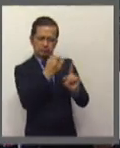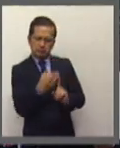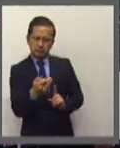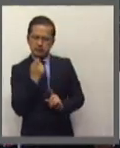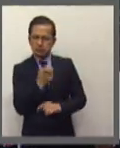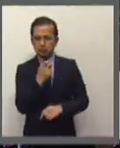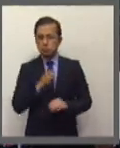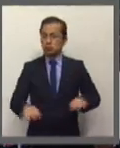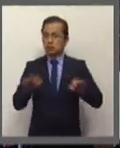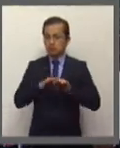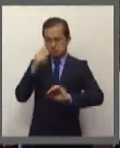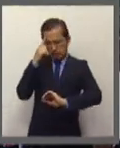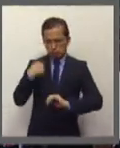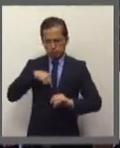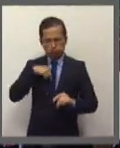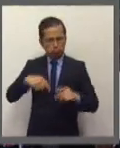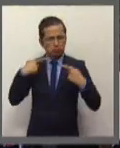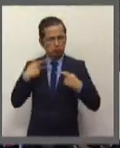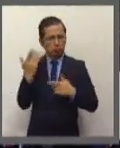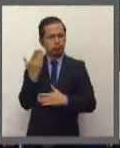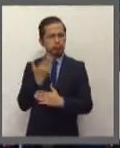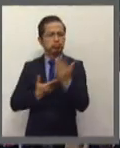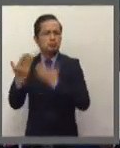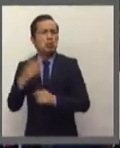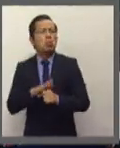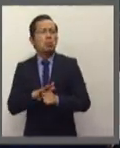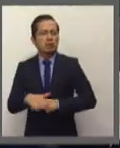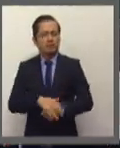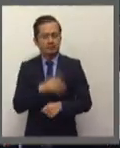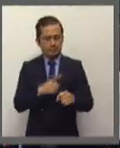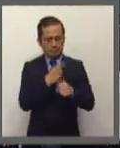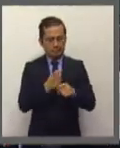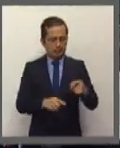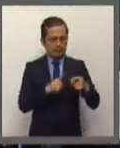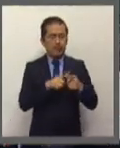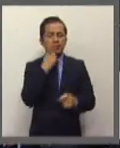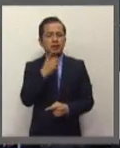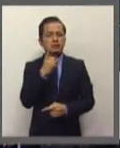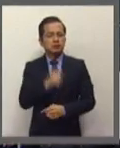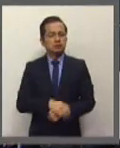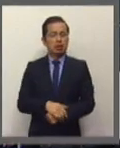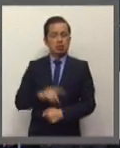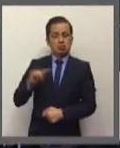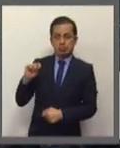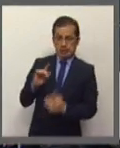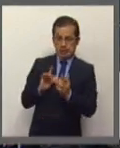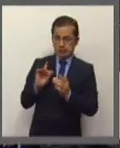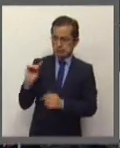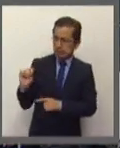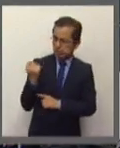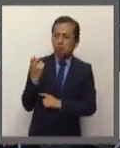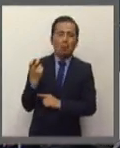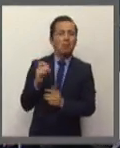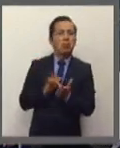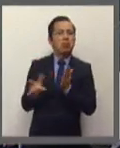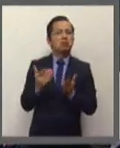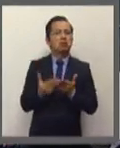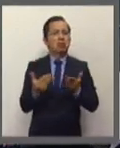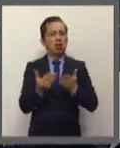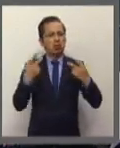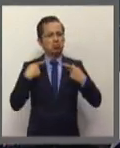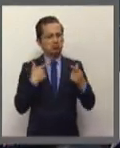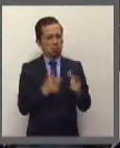y evolucionar como sociedad. La primera de ellas establece que la tecnología hizo posible las grandes poblaciones.